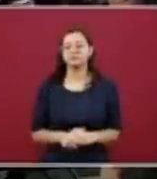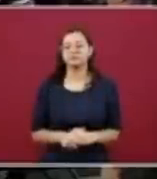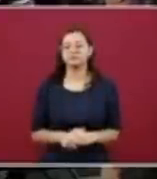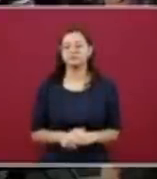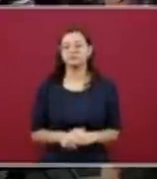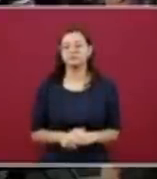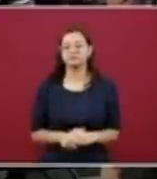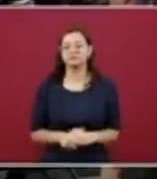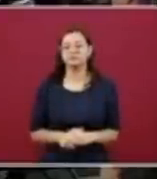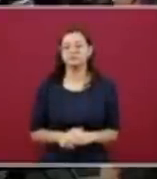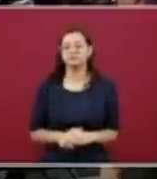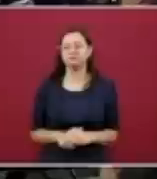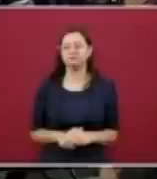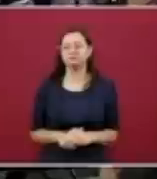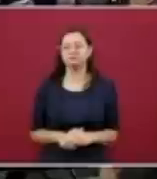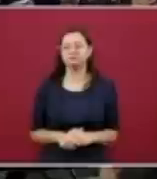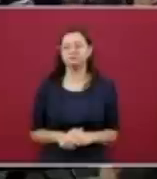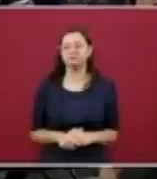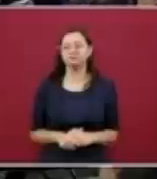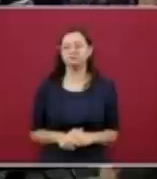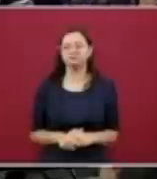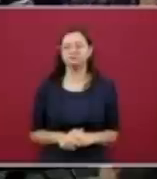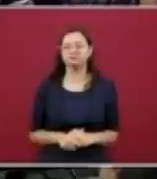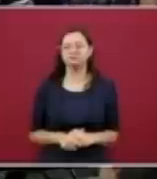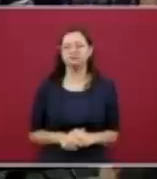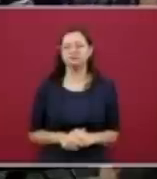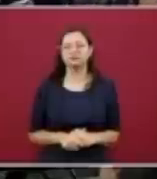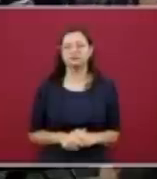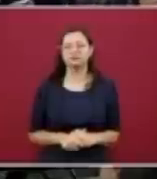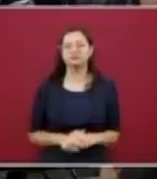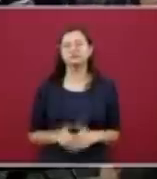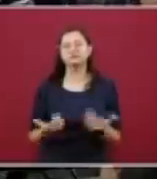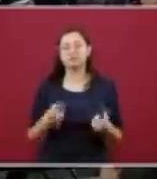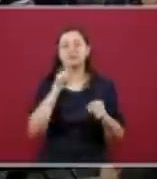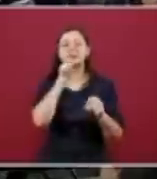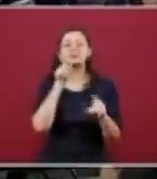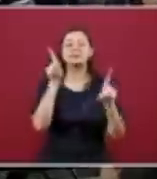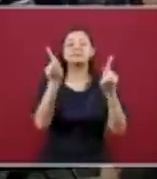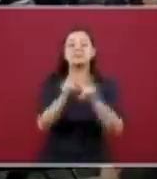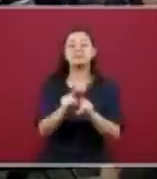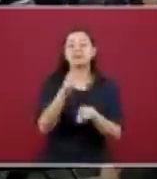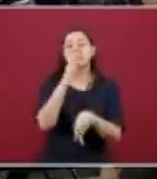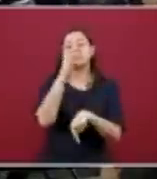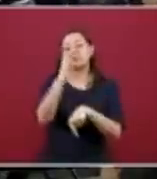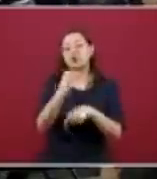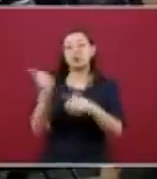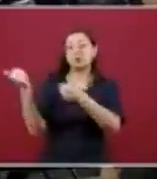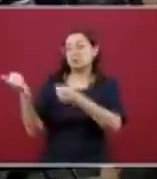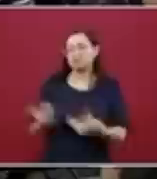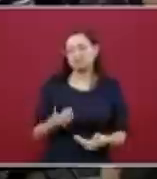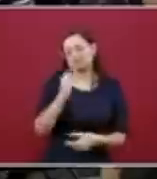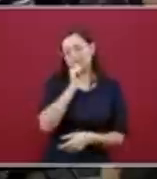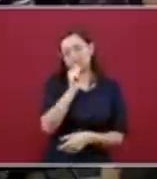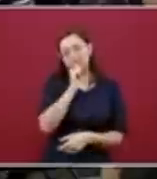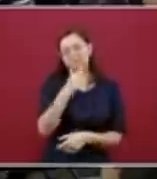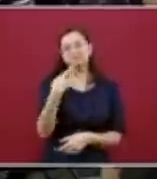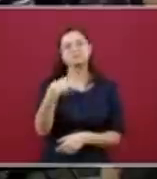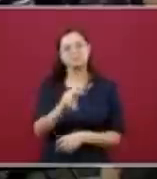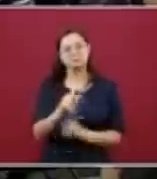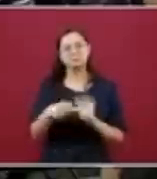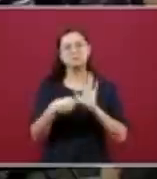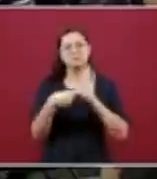También les paso yo, no pudimos traer, pero se va a montar una exposición